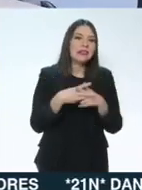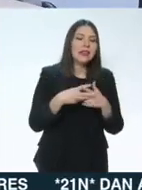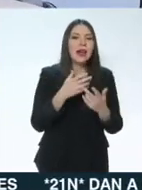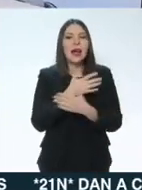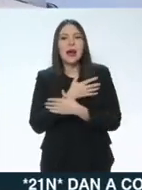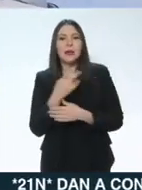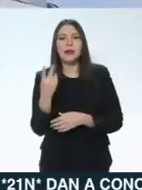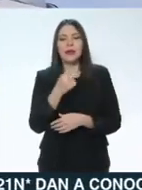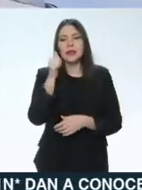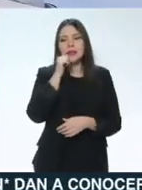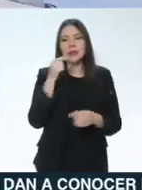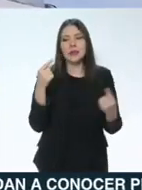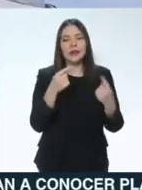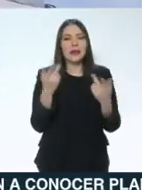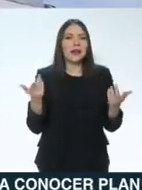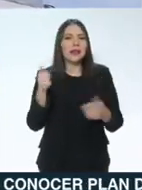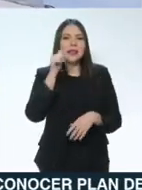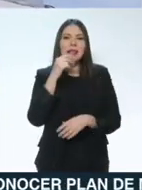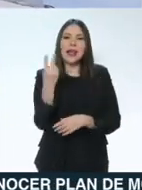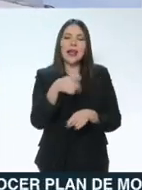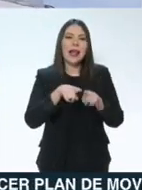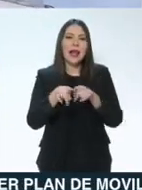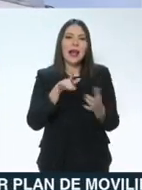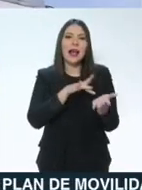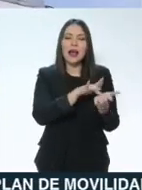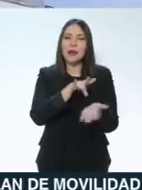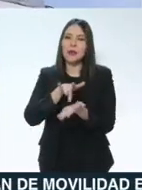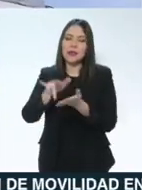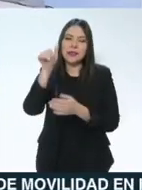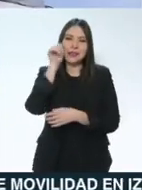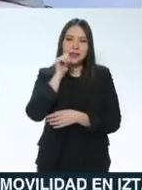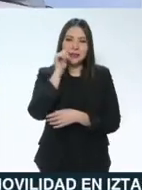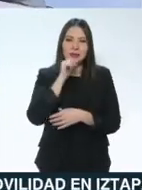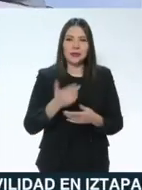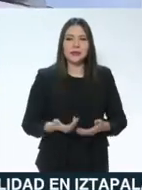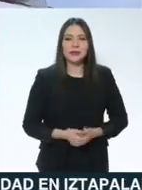duda alguna los hermanos siempre estarán ahí, ¿no? Hay que apoyarnos. Claro, Así debe de ser. Pues esto es todo, chicos. Pues muy buen día.